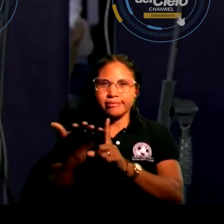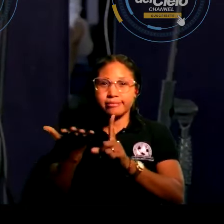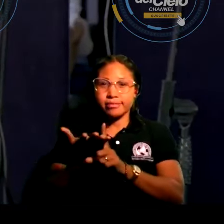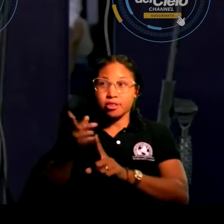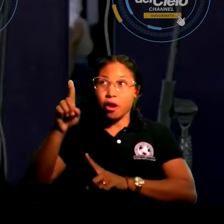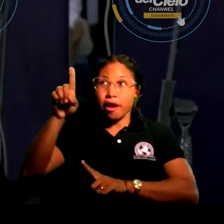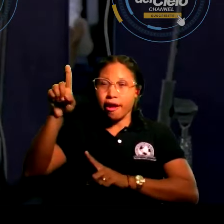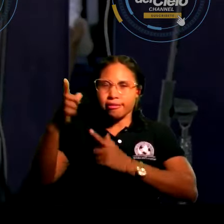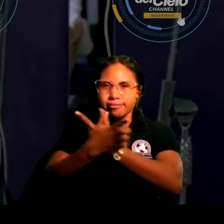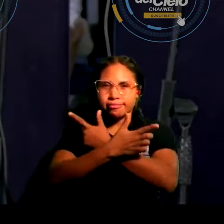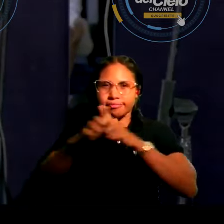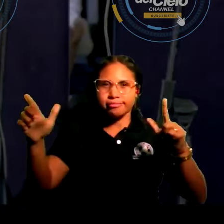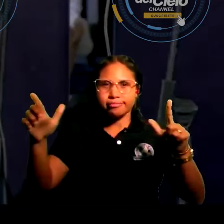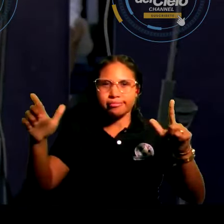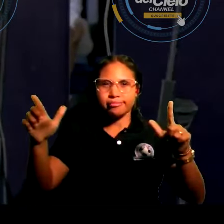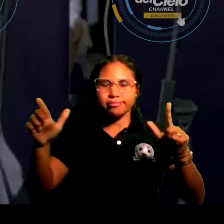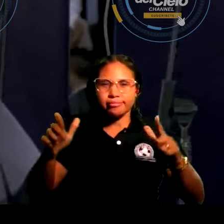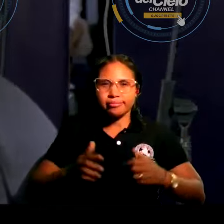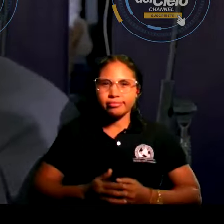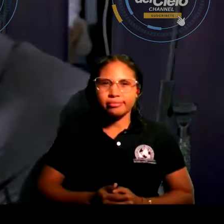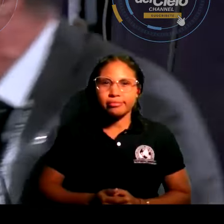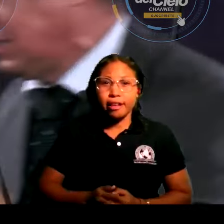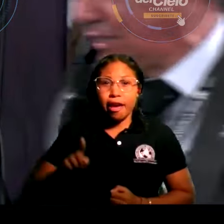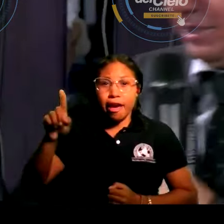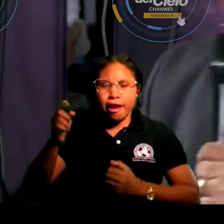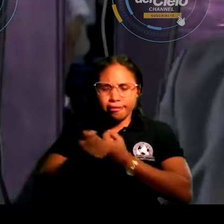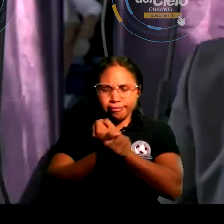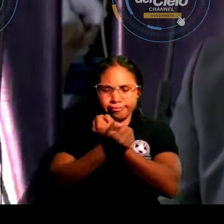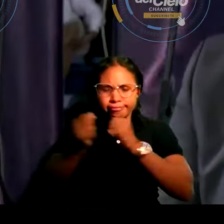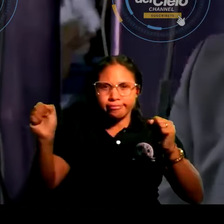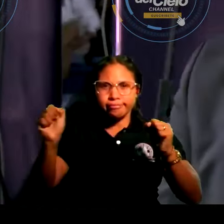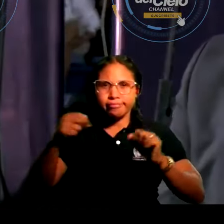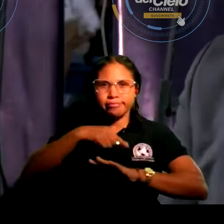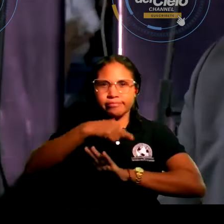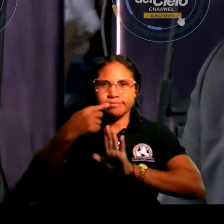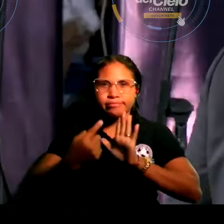libró, nos hizo libres.